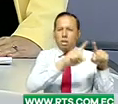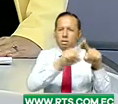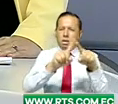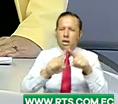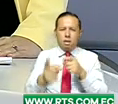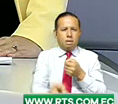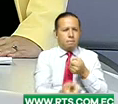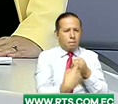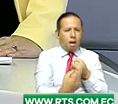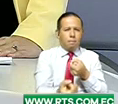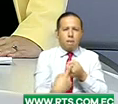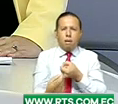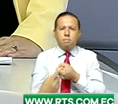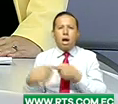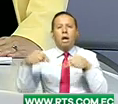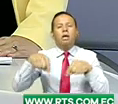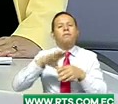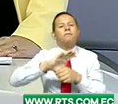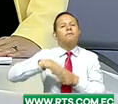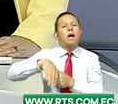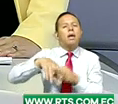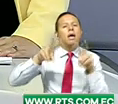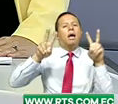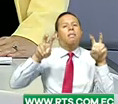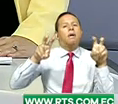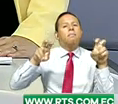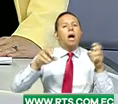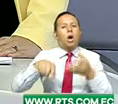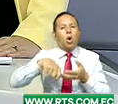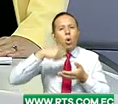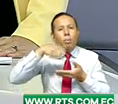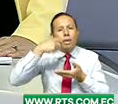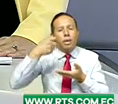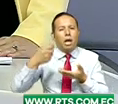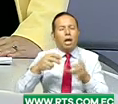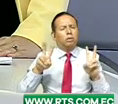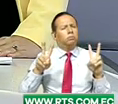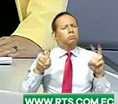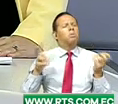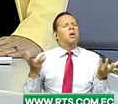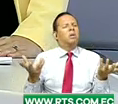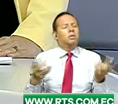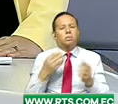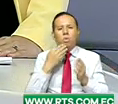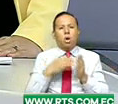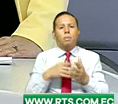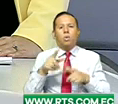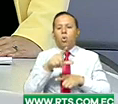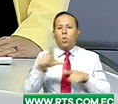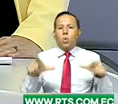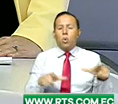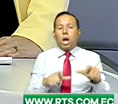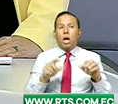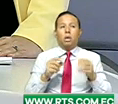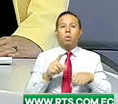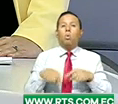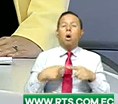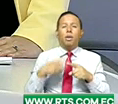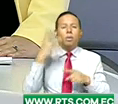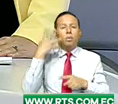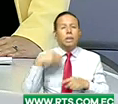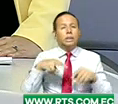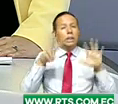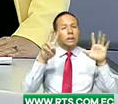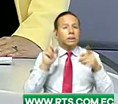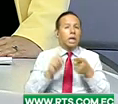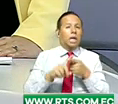del país que presenta su octava edición. Se trata de Raíces, la misma que tendrá lugar del 7 al 10 de octubre en el